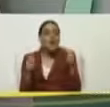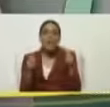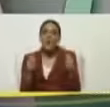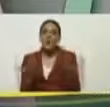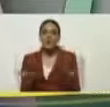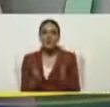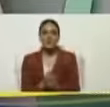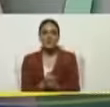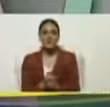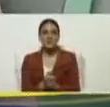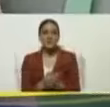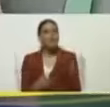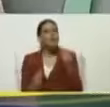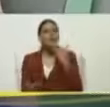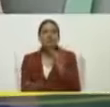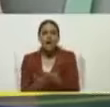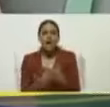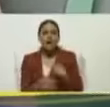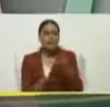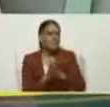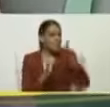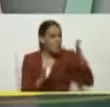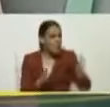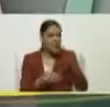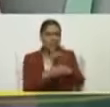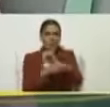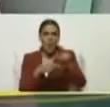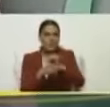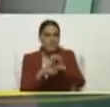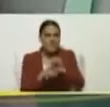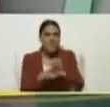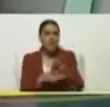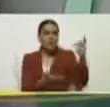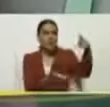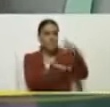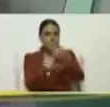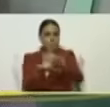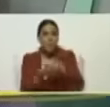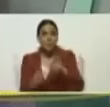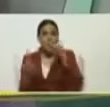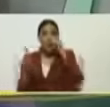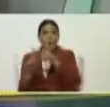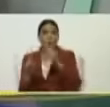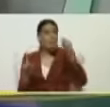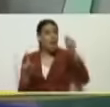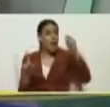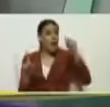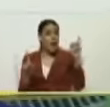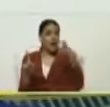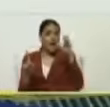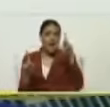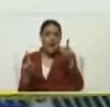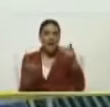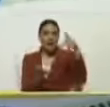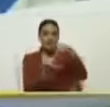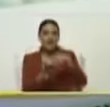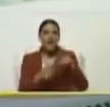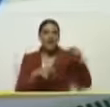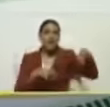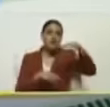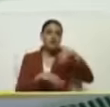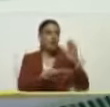Quiero agradecer al compañero ministro del Poder Popular para las Comunas, Ángel Prado, esta